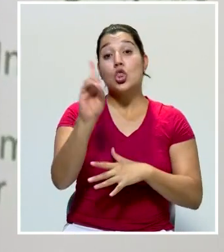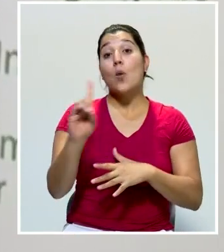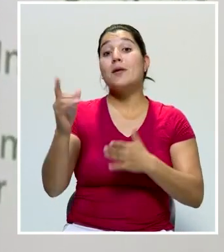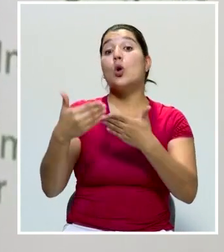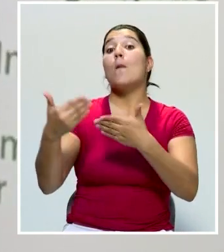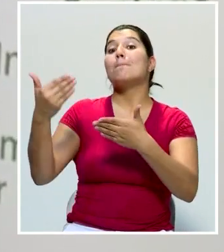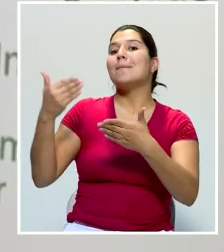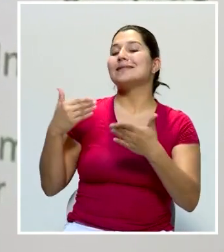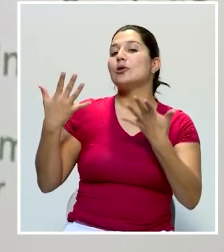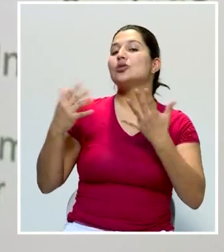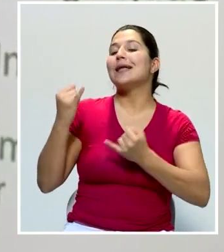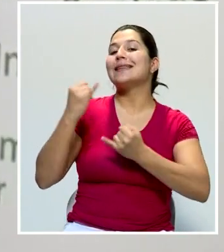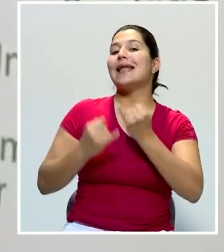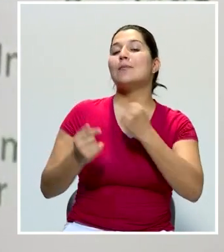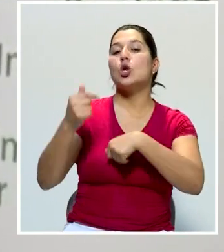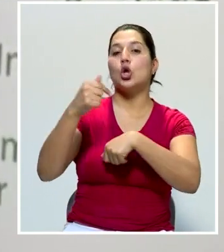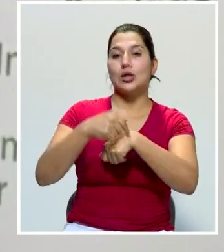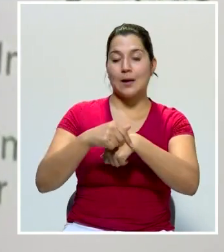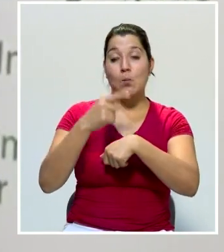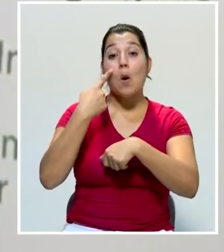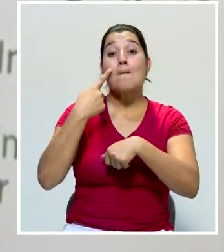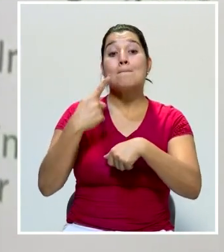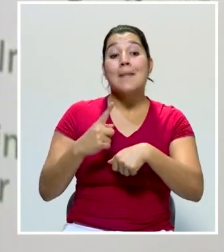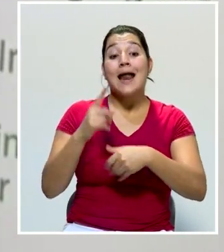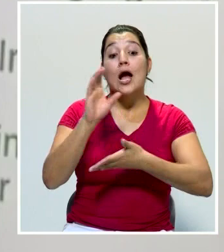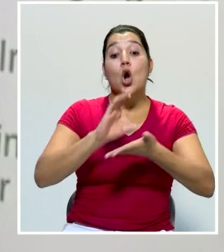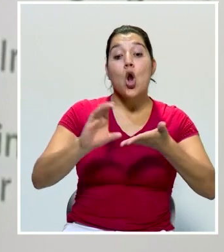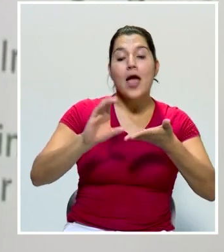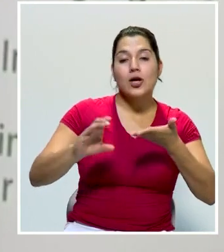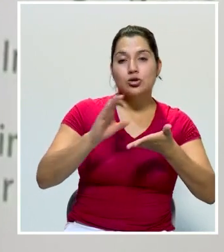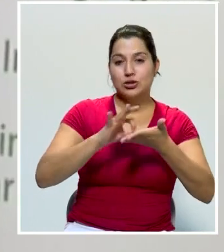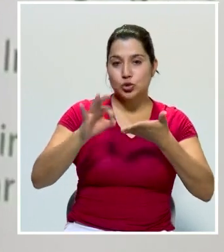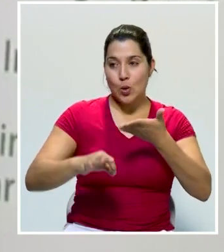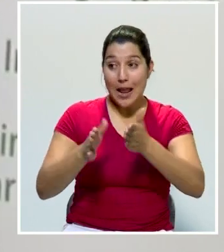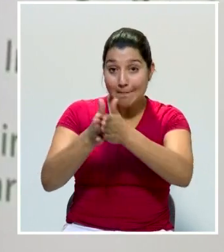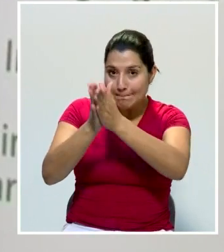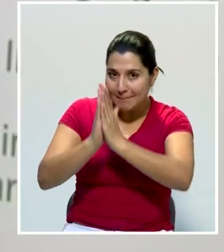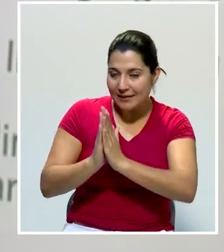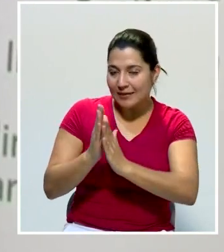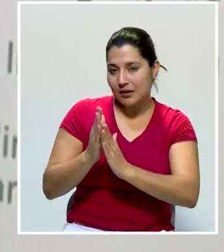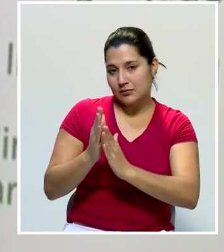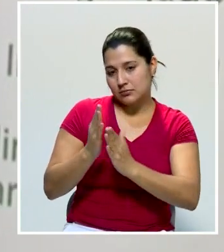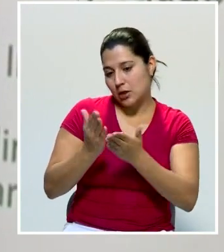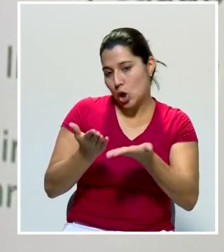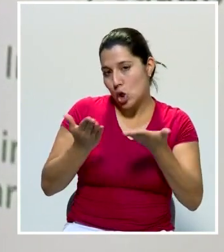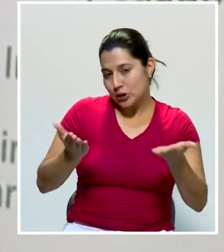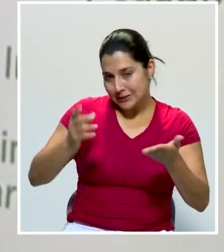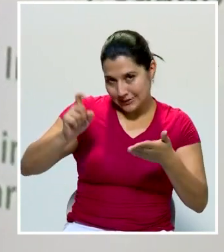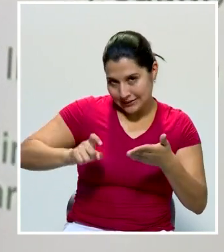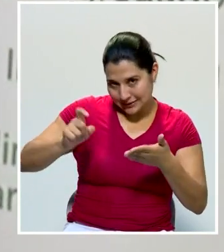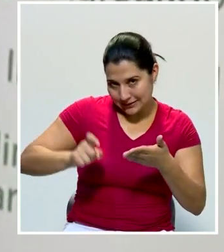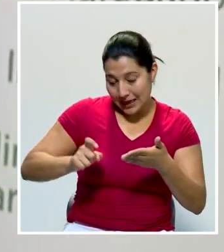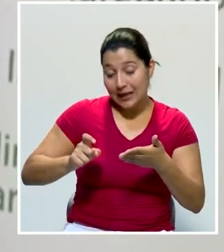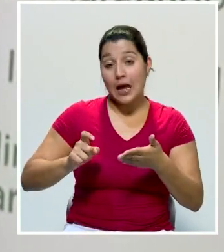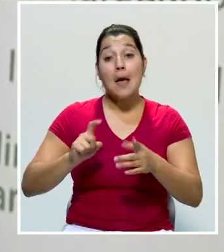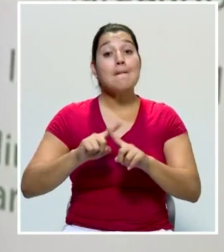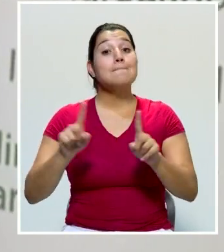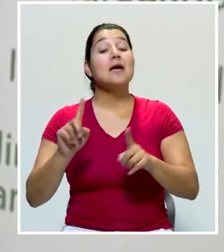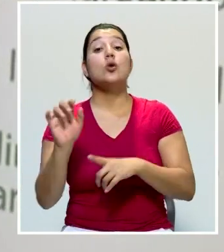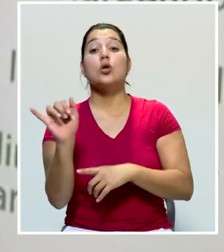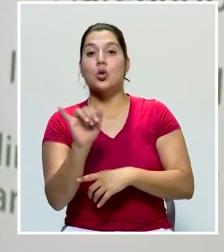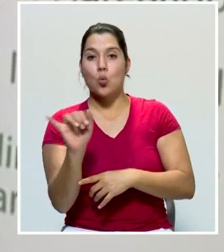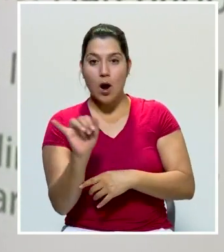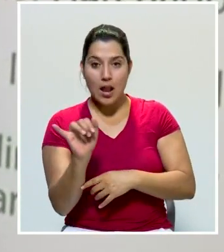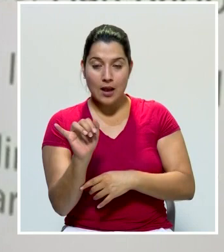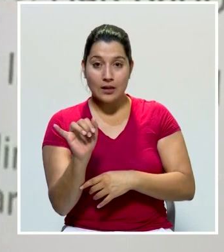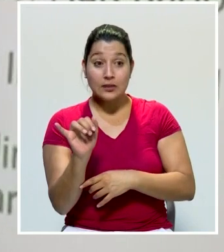Sin embargo, el Consejo Nacional de Producción la ha mantenido abierta para aquellos centros educativos, comedores estudiantiles que deseen